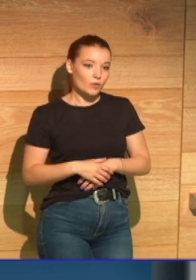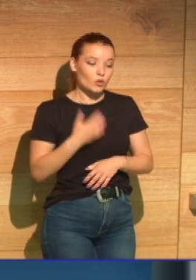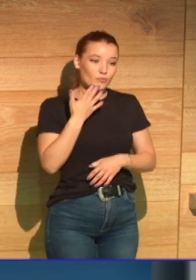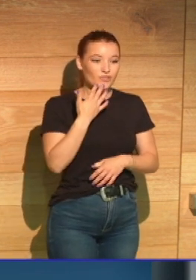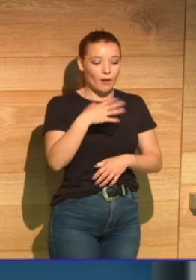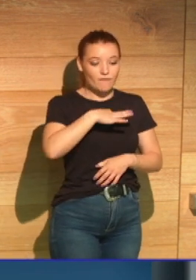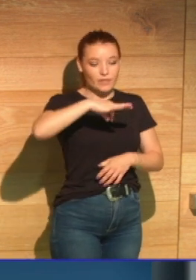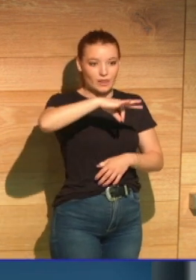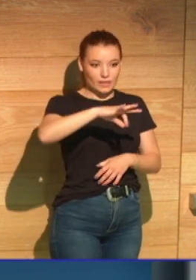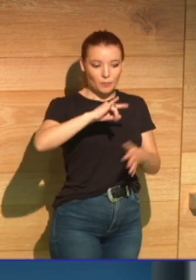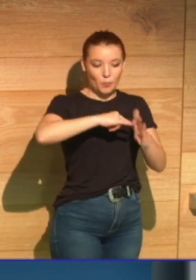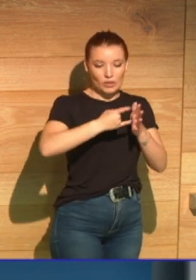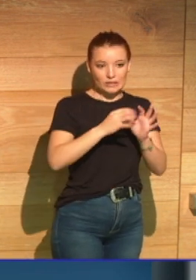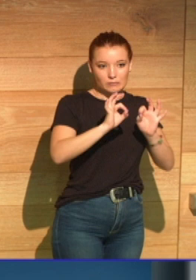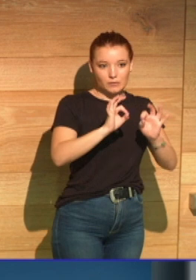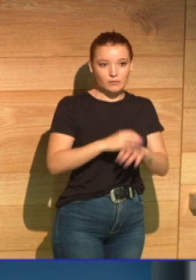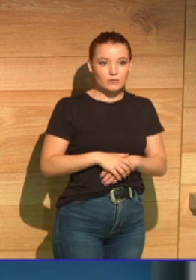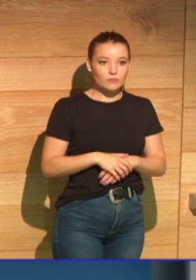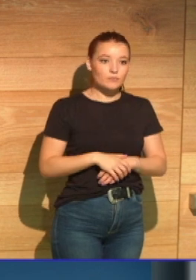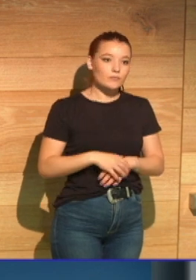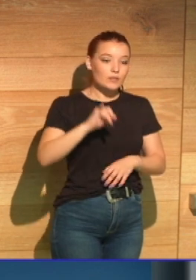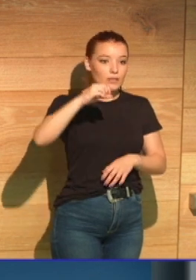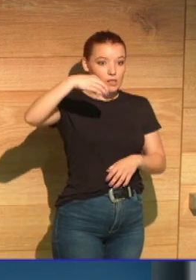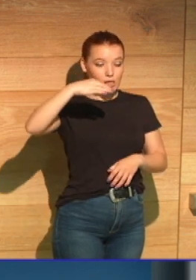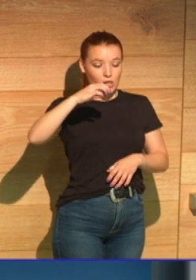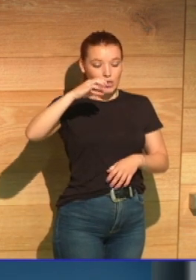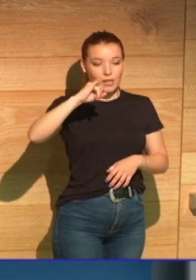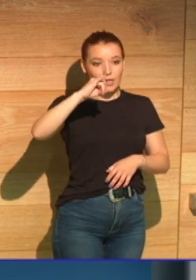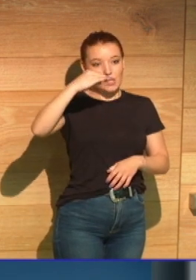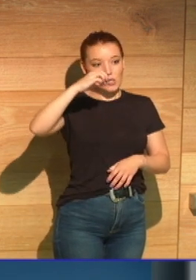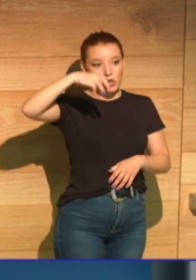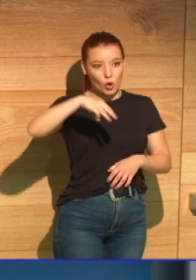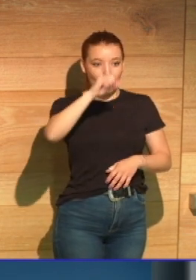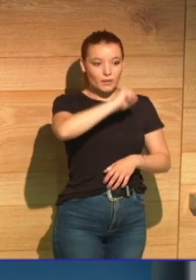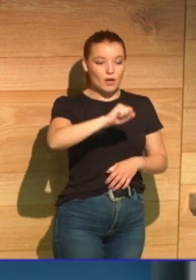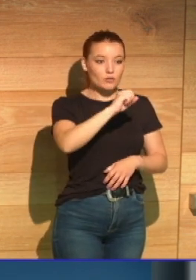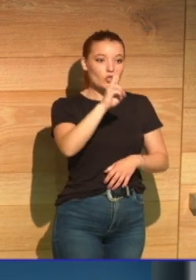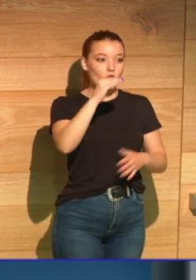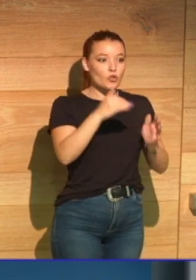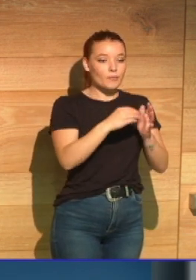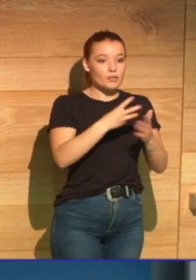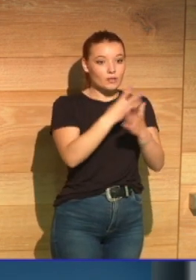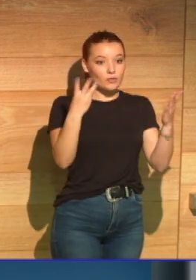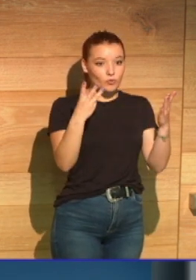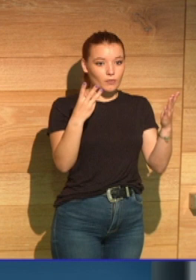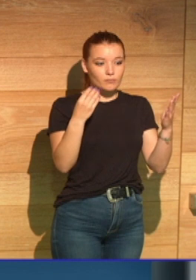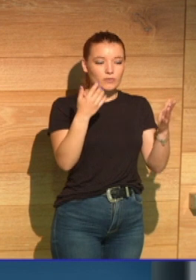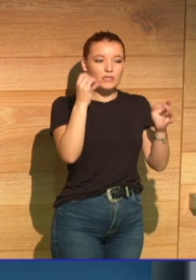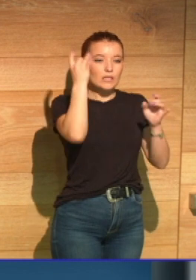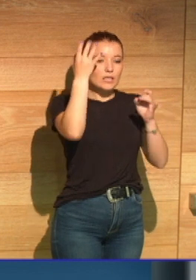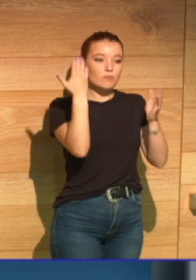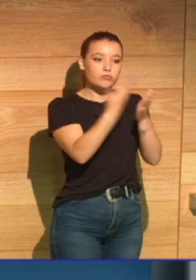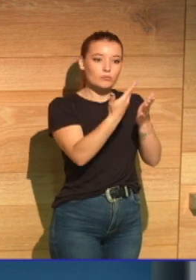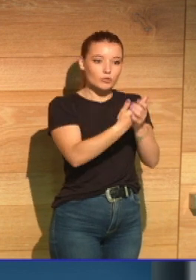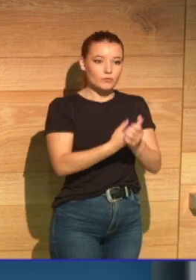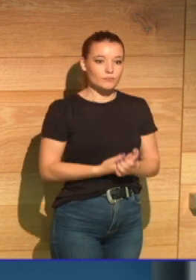proyecto de lo que es un museo. Así el ICOM, en el 2019, propuso a partir de ciertas ideas, si nosotros tenemos algún tipo de responsabilidad social,